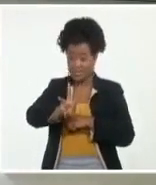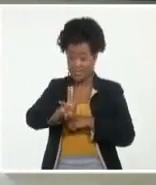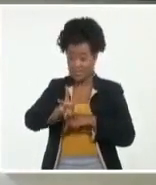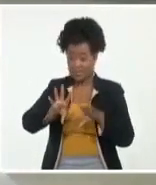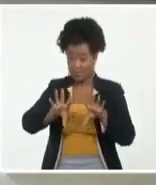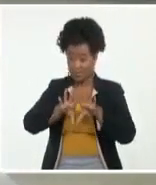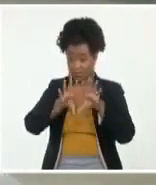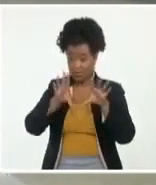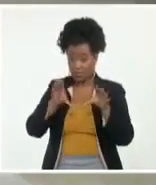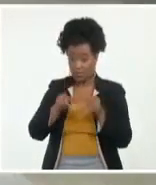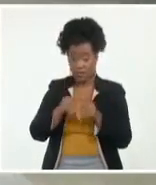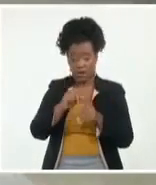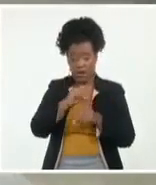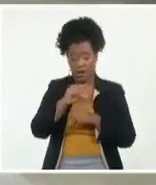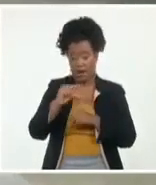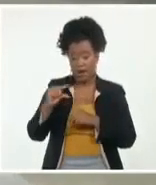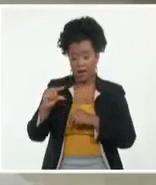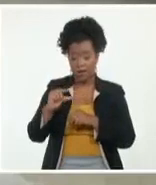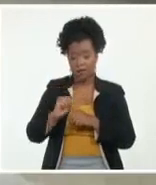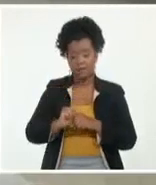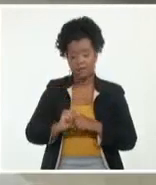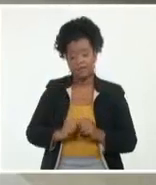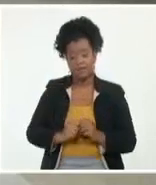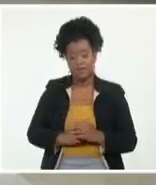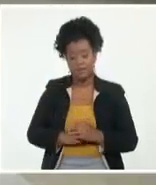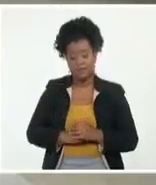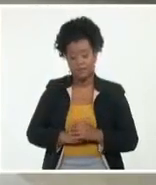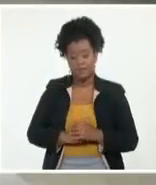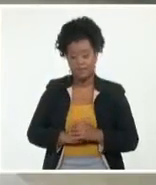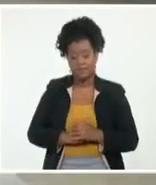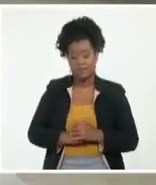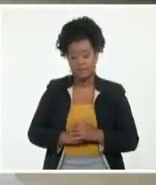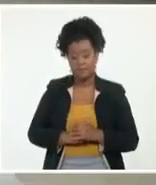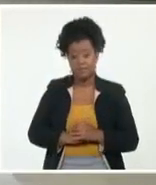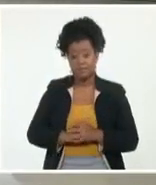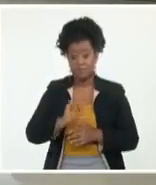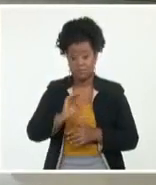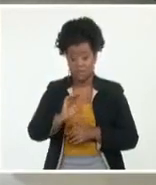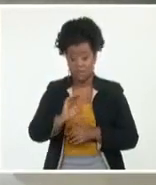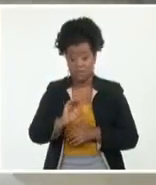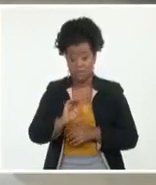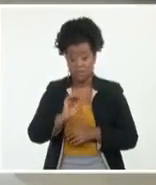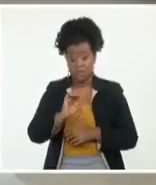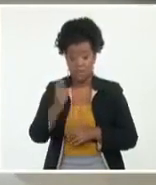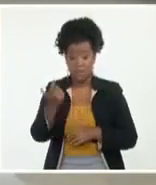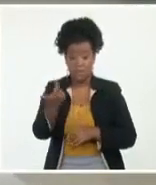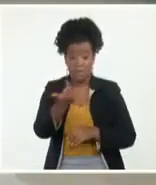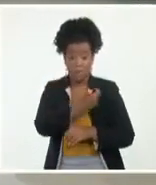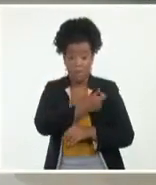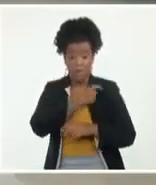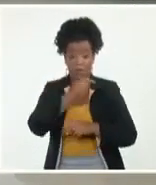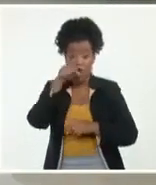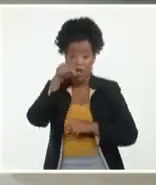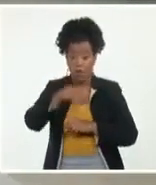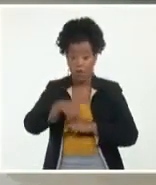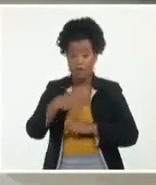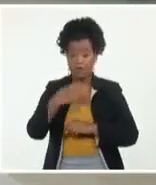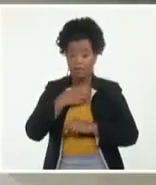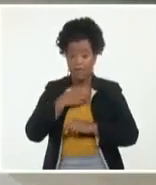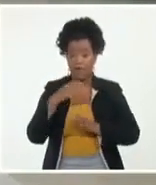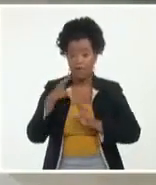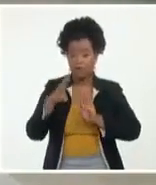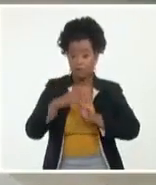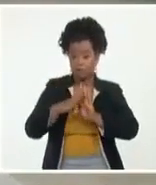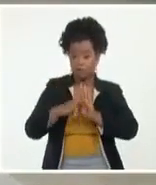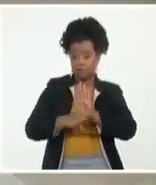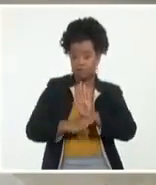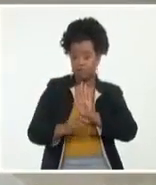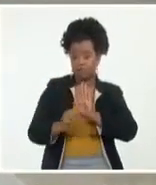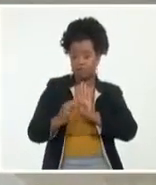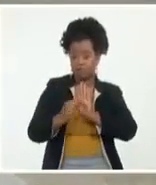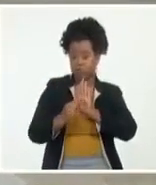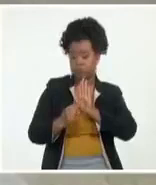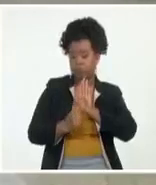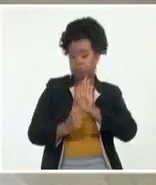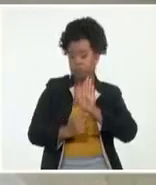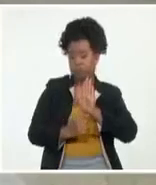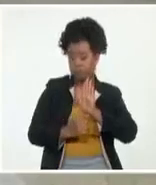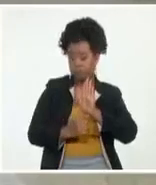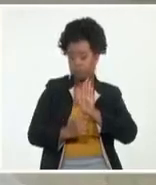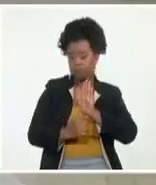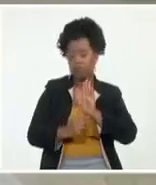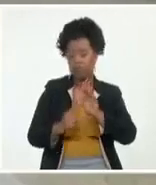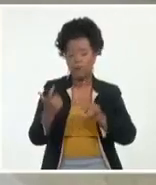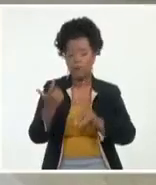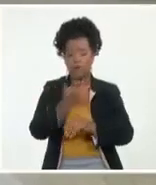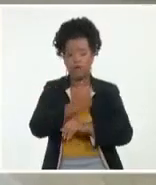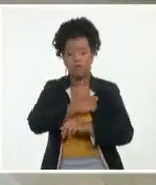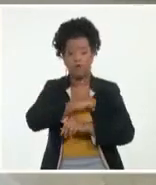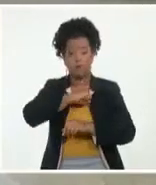pero la población en general. Y estas vacunas hoy están en el Programa Nacional de Vacunación y nuestras madres llevan